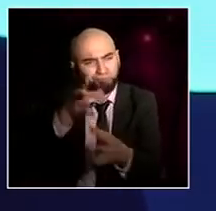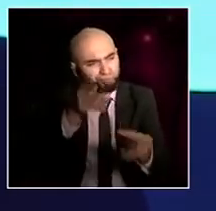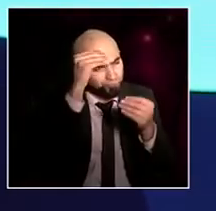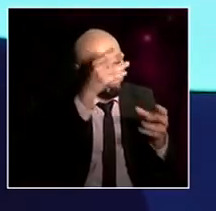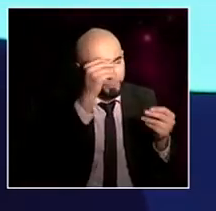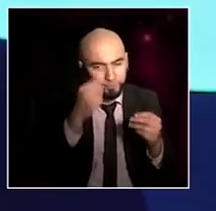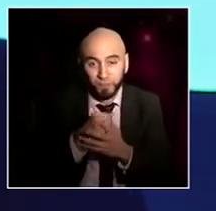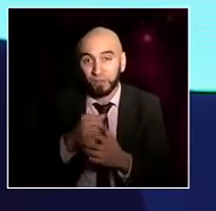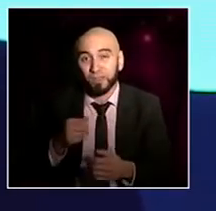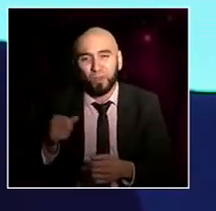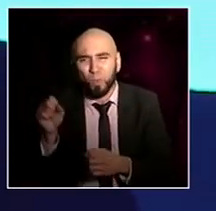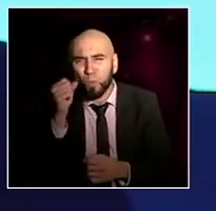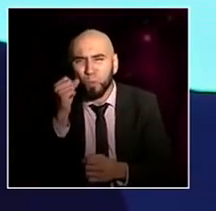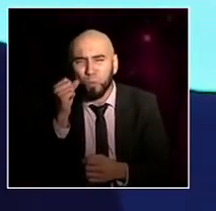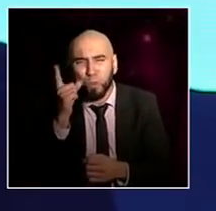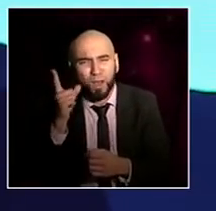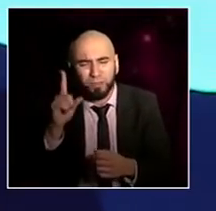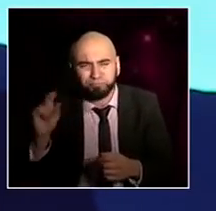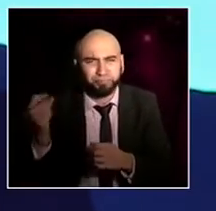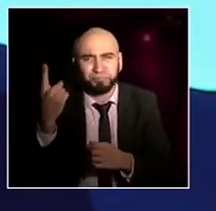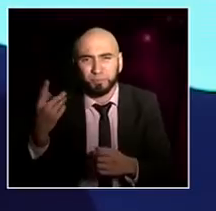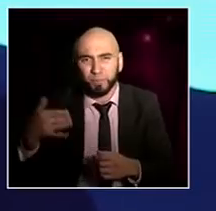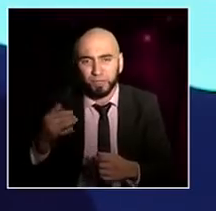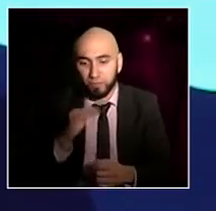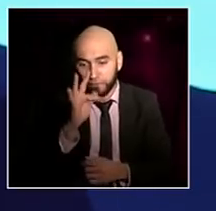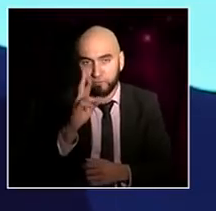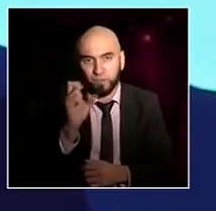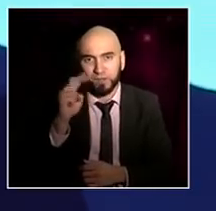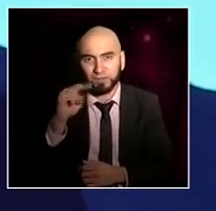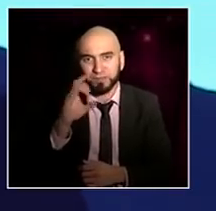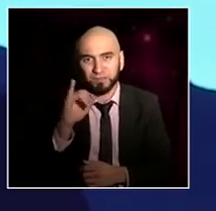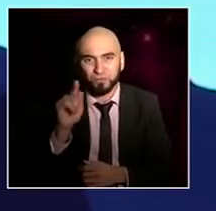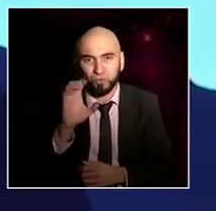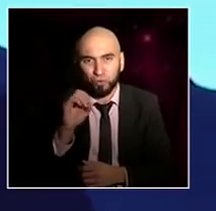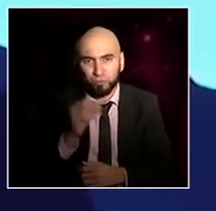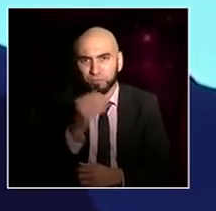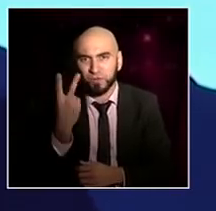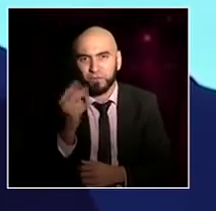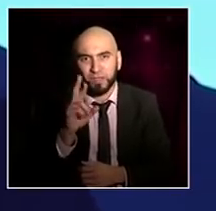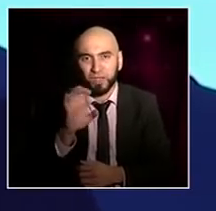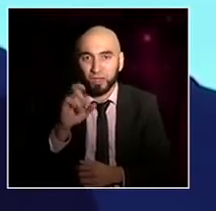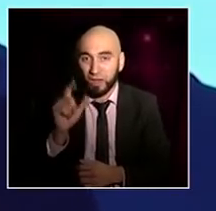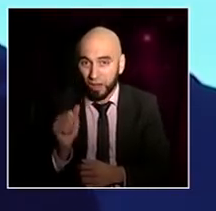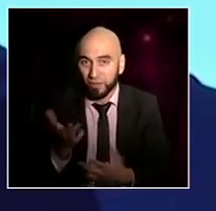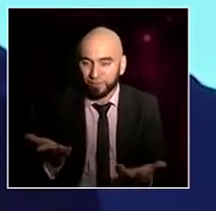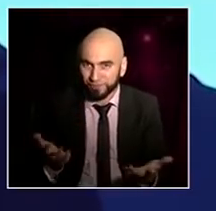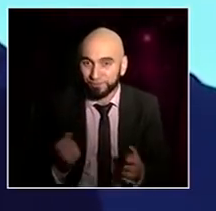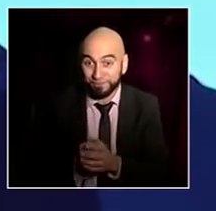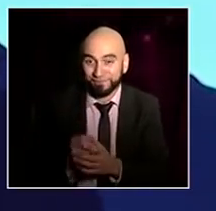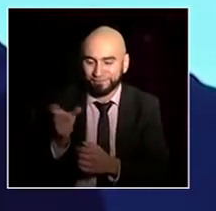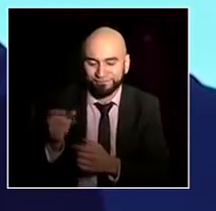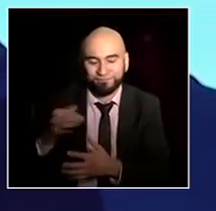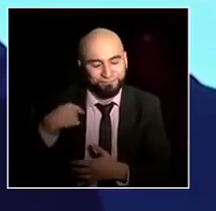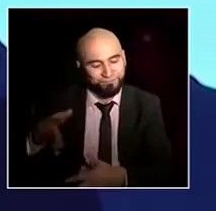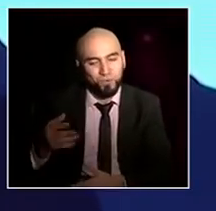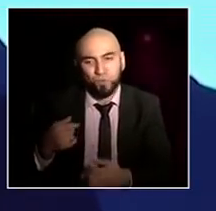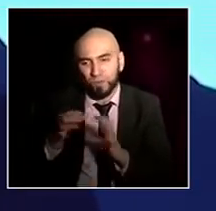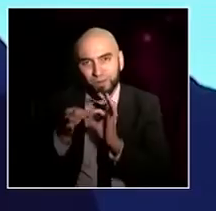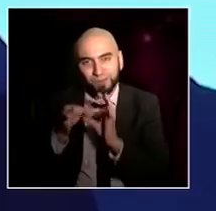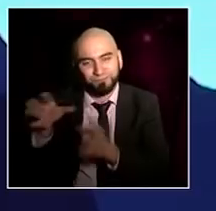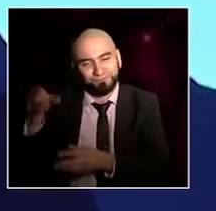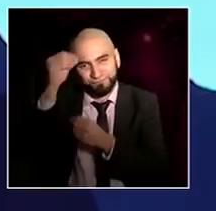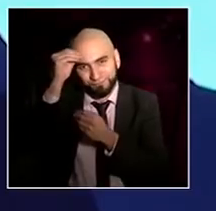principalmente Francisco Varela, más conocido hoy quizás por tener una hija más famosa, pero yo lo conocí por su